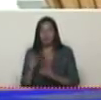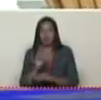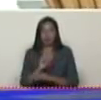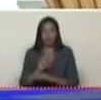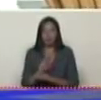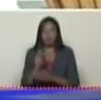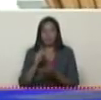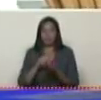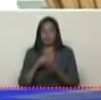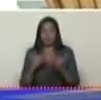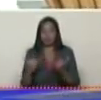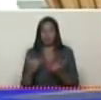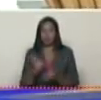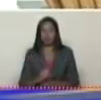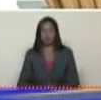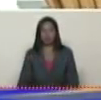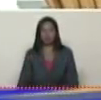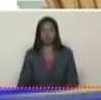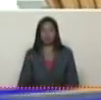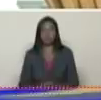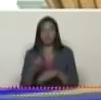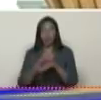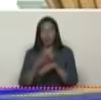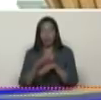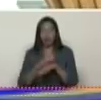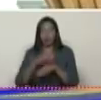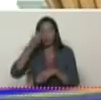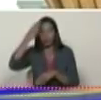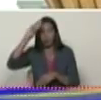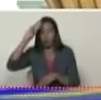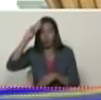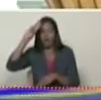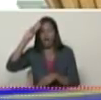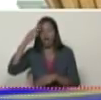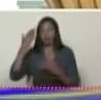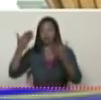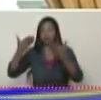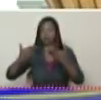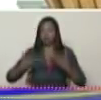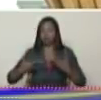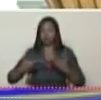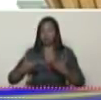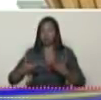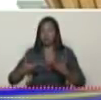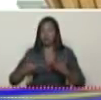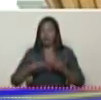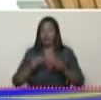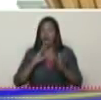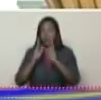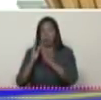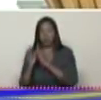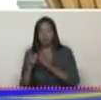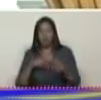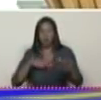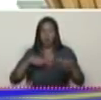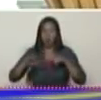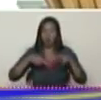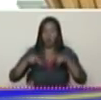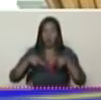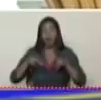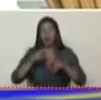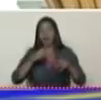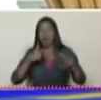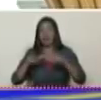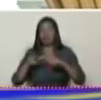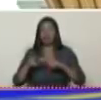presente. El gobierno de Cuba ha ofrecido y ya se ha coordinado la atención de